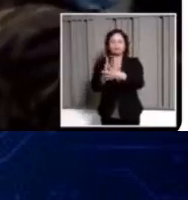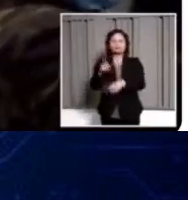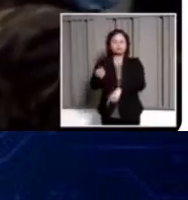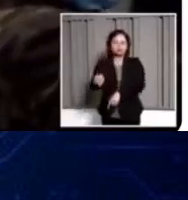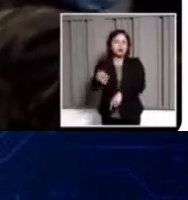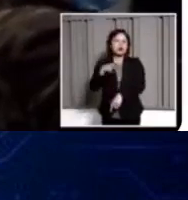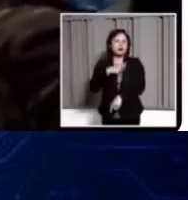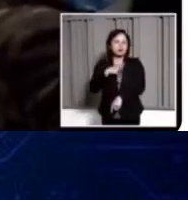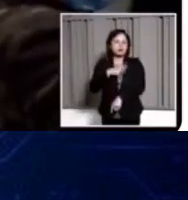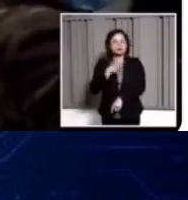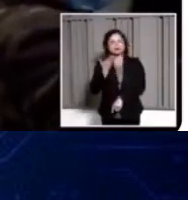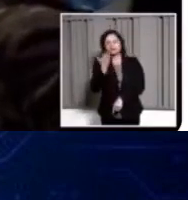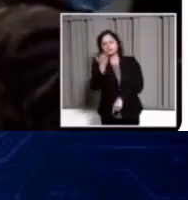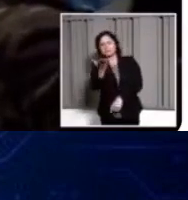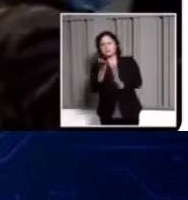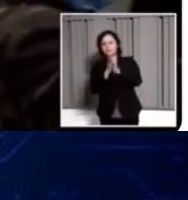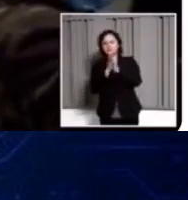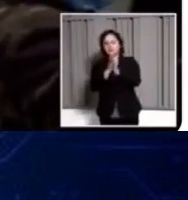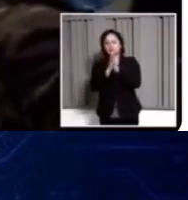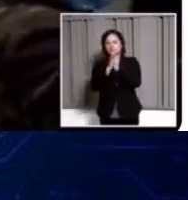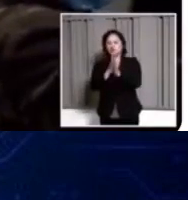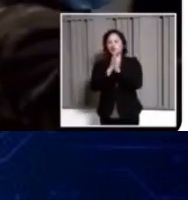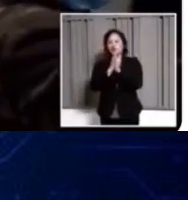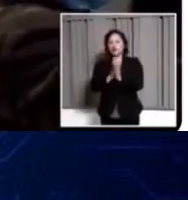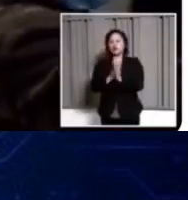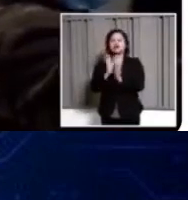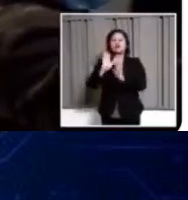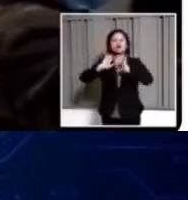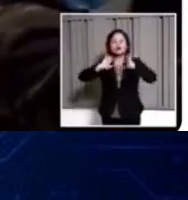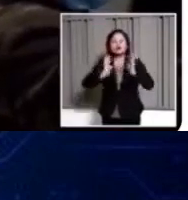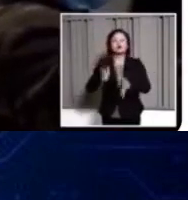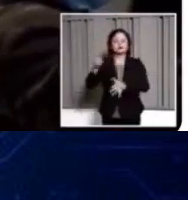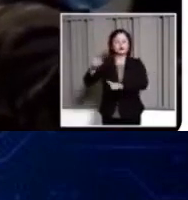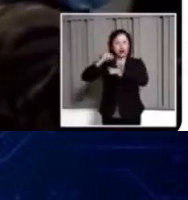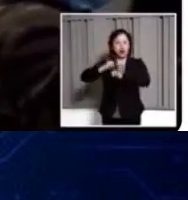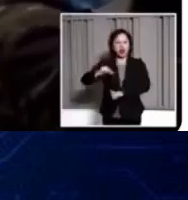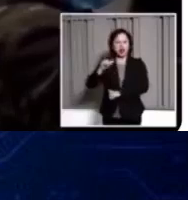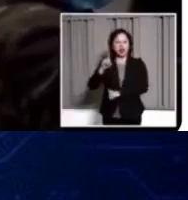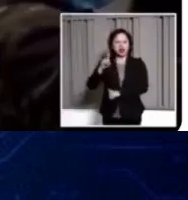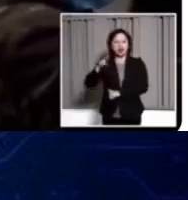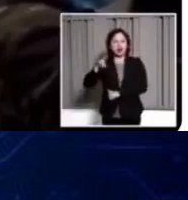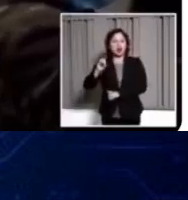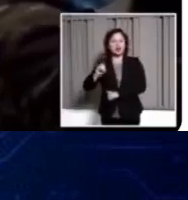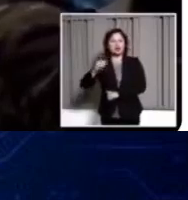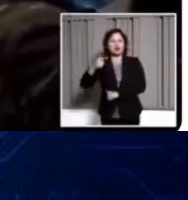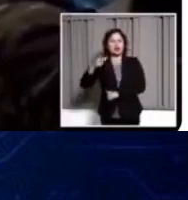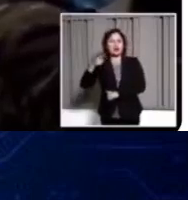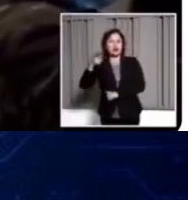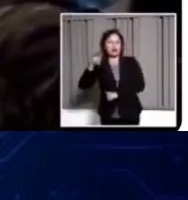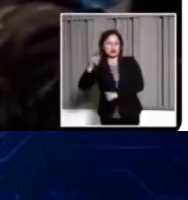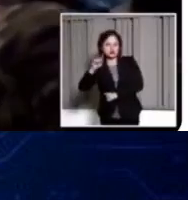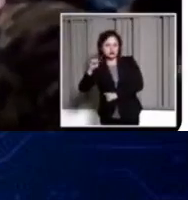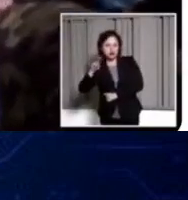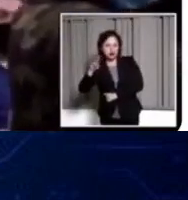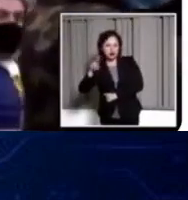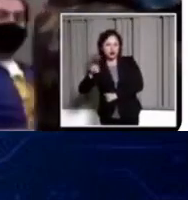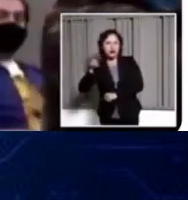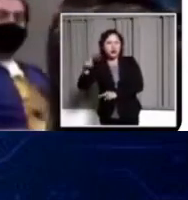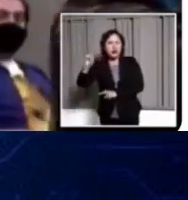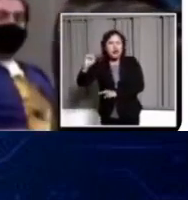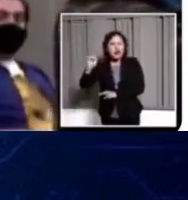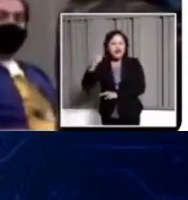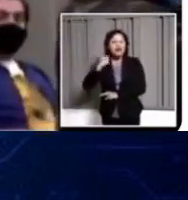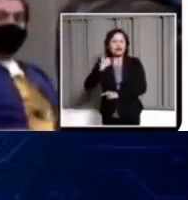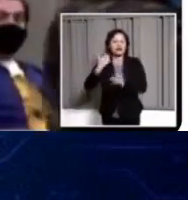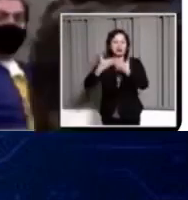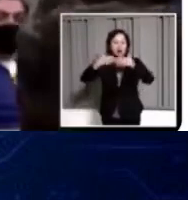81 mm ochenta y tantos años mientras que su hija alejandra cuevas morán y estaba muy enfermo pero de hannah